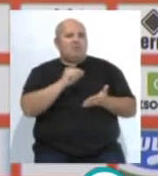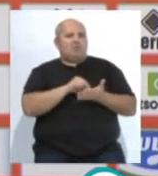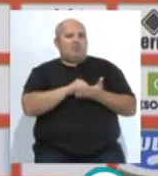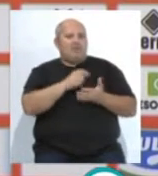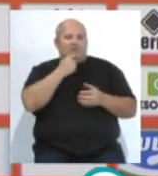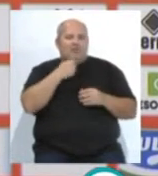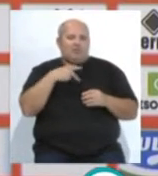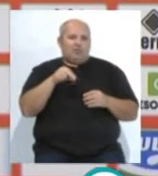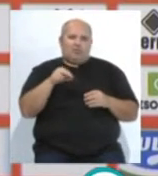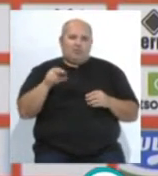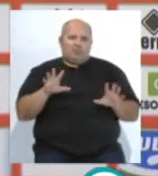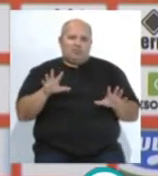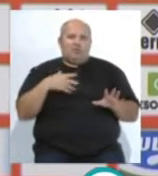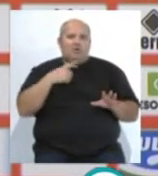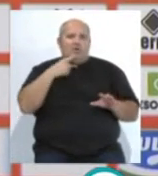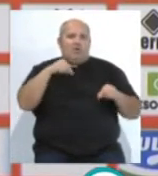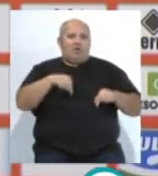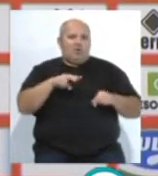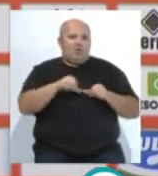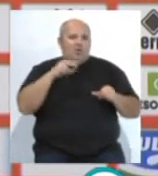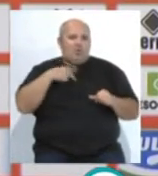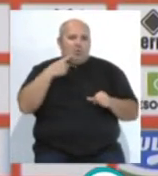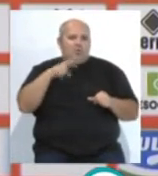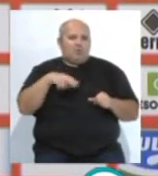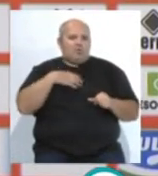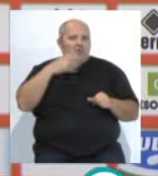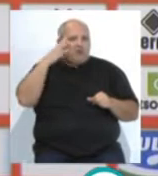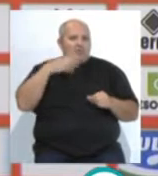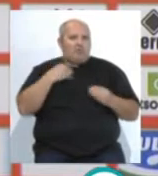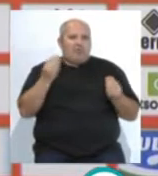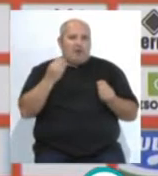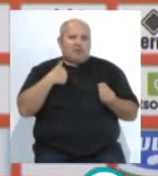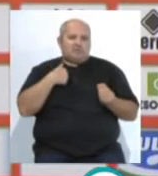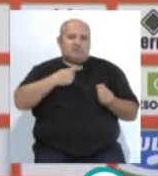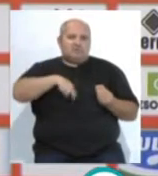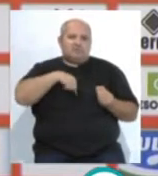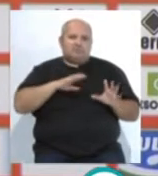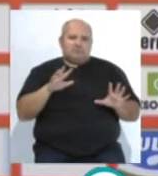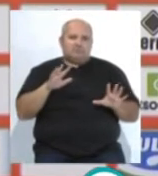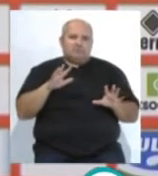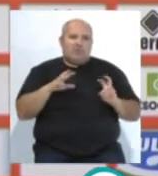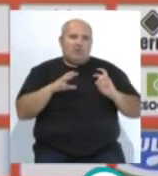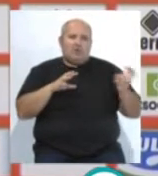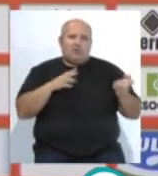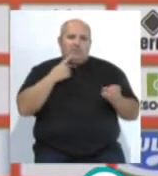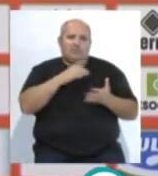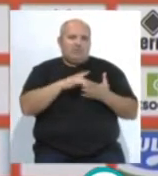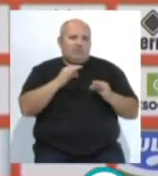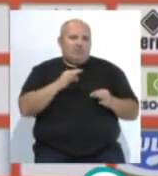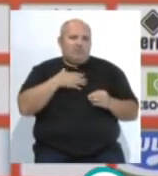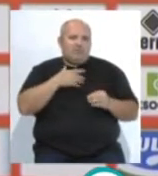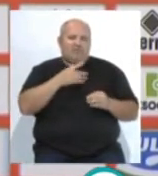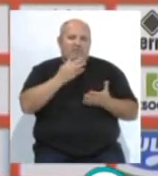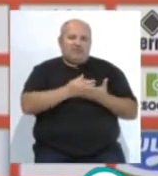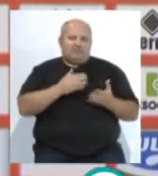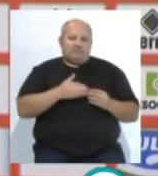los árbitros. No. He dicho que lo voy a decir hoy porque nunca lo digo. Creo que hemos sido mejores y lo otro no lo creo, lo otro lo sé, el gol de ellos ha sido